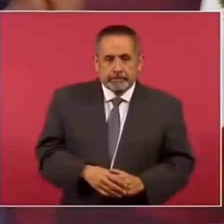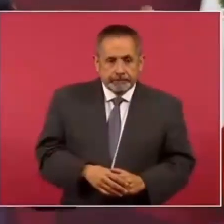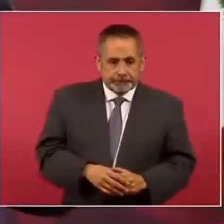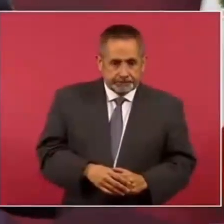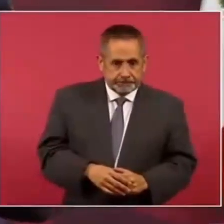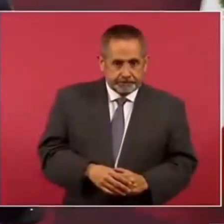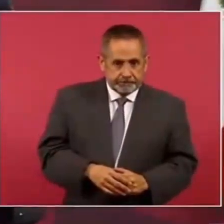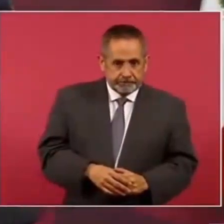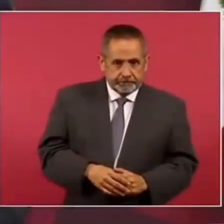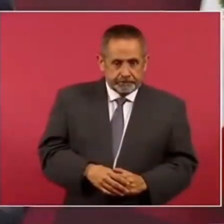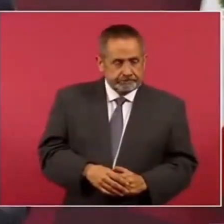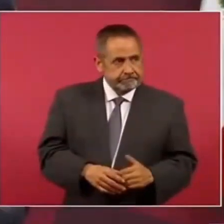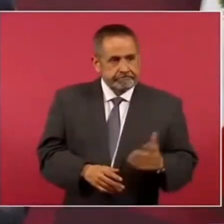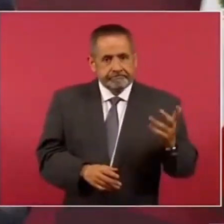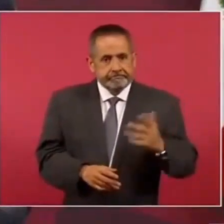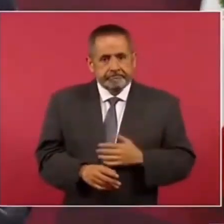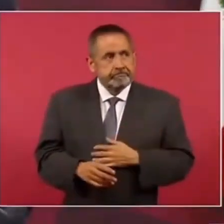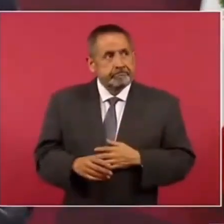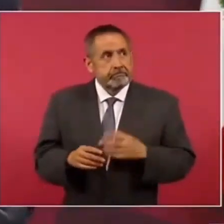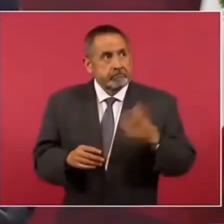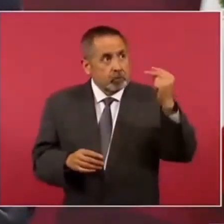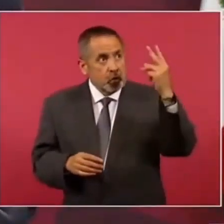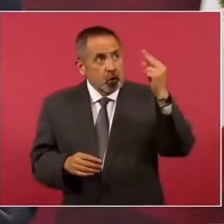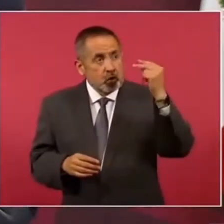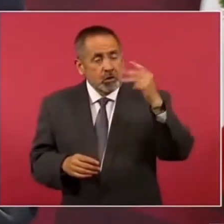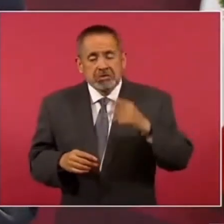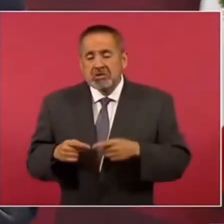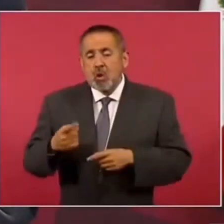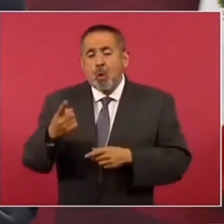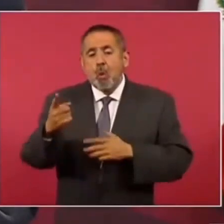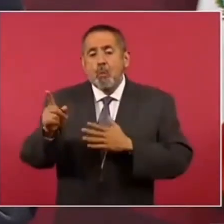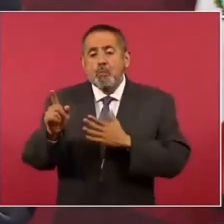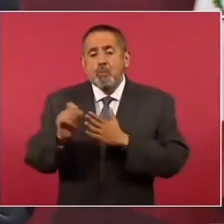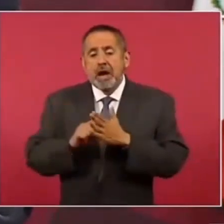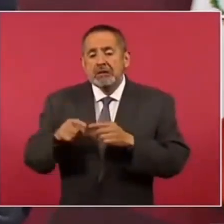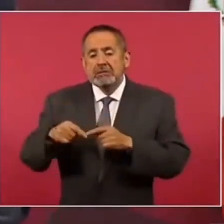Pues puede ser que un mes.